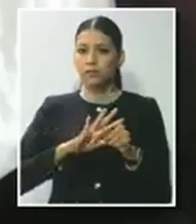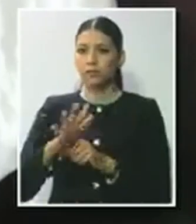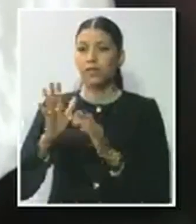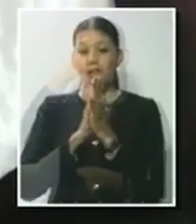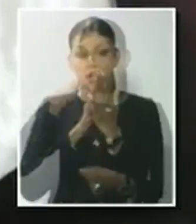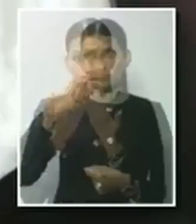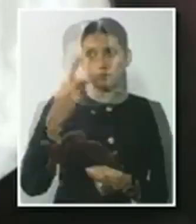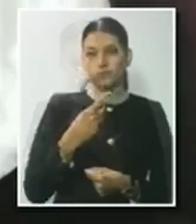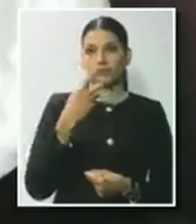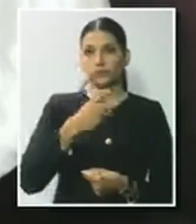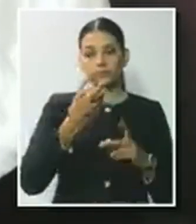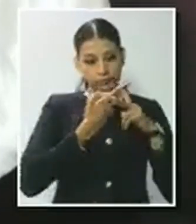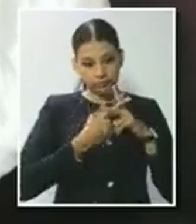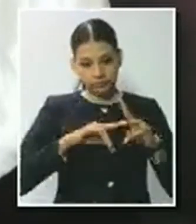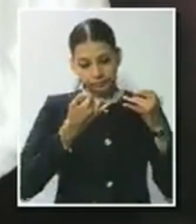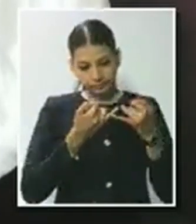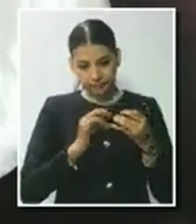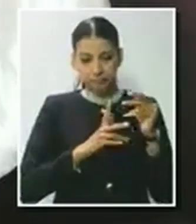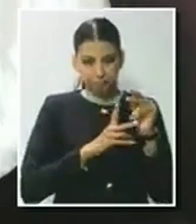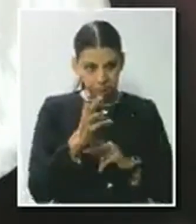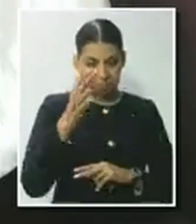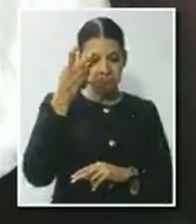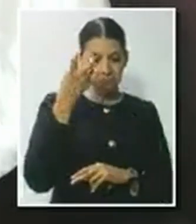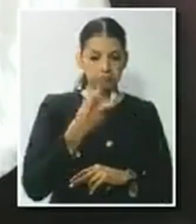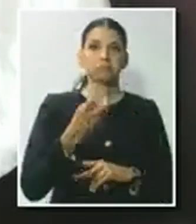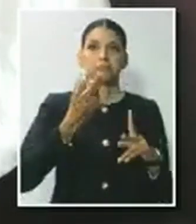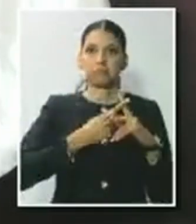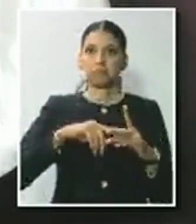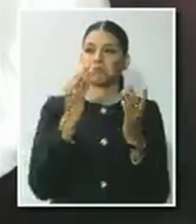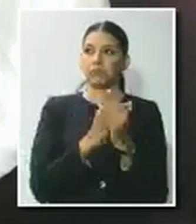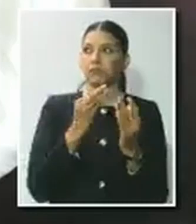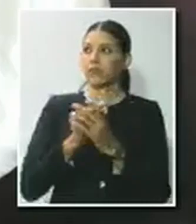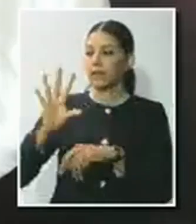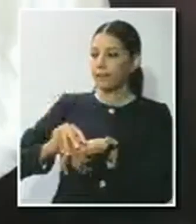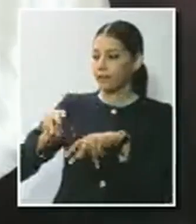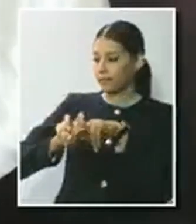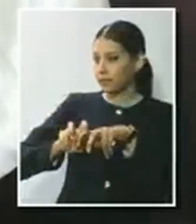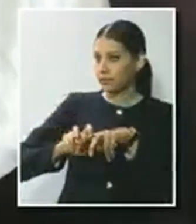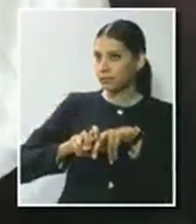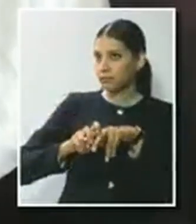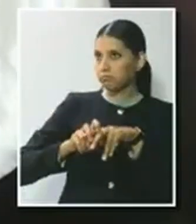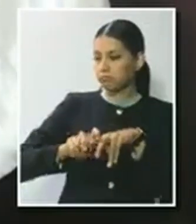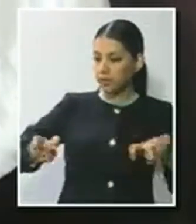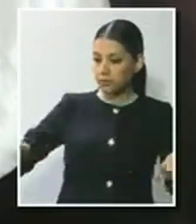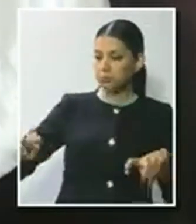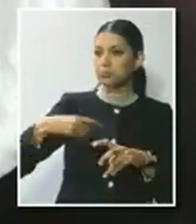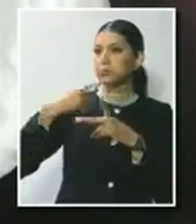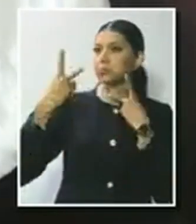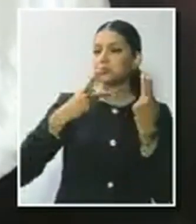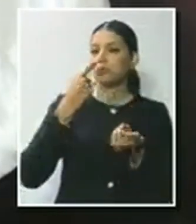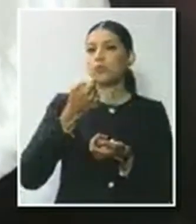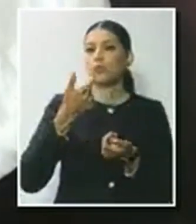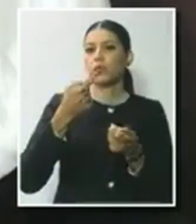escolar 2023-2024 en Morelia, el funcionario federal resaltó que los nuevos materiales buscan mejorar la calidad de la